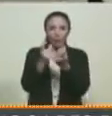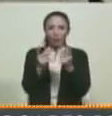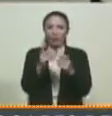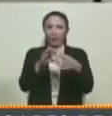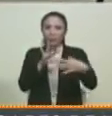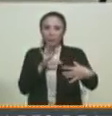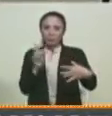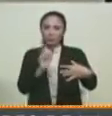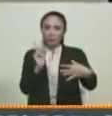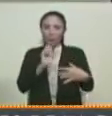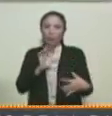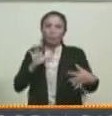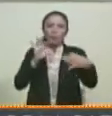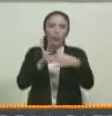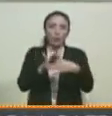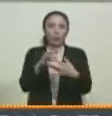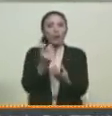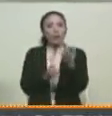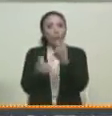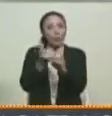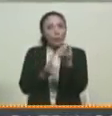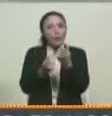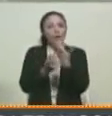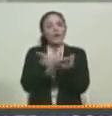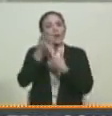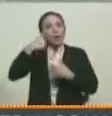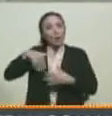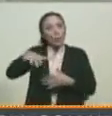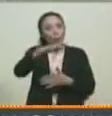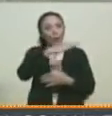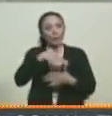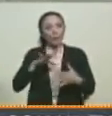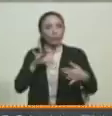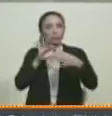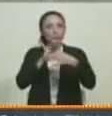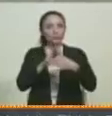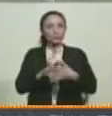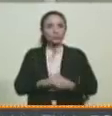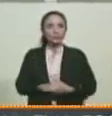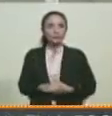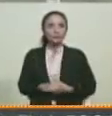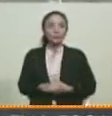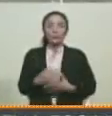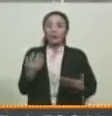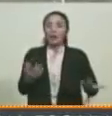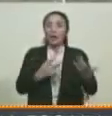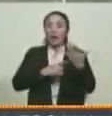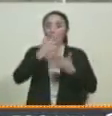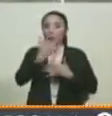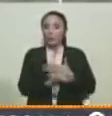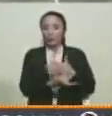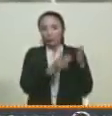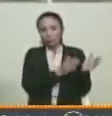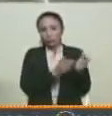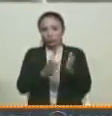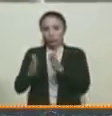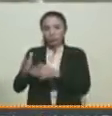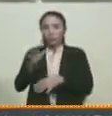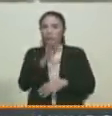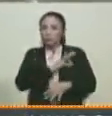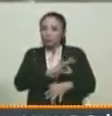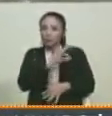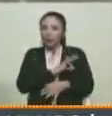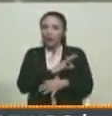concepto económico-social, socioeconómico. La construcción del proyecto socioeconómico de un país solidario.